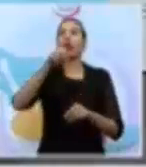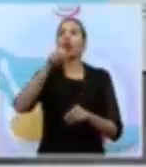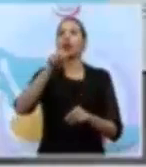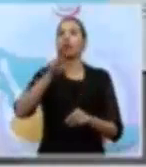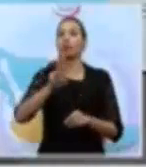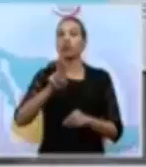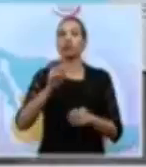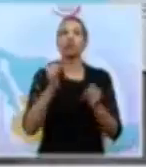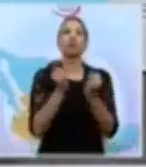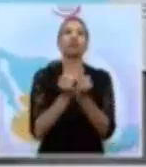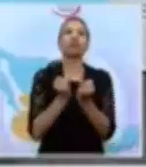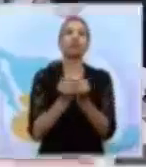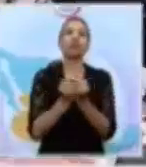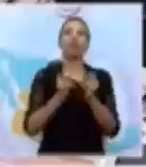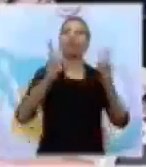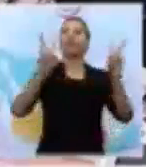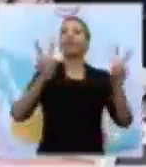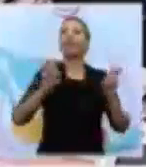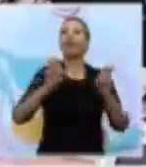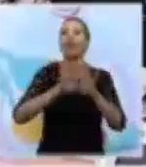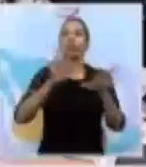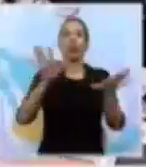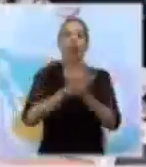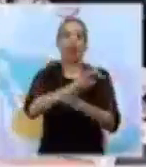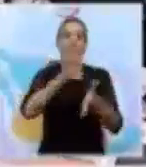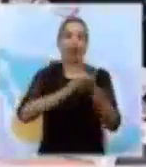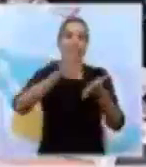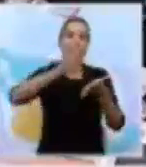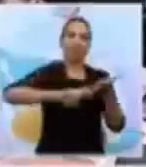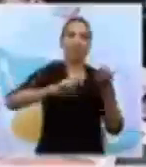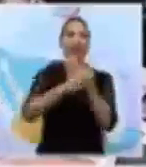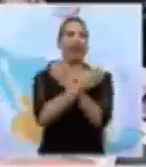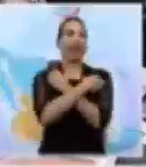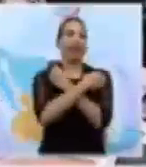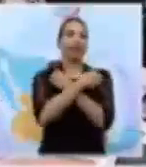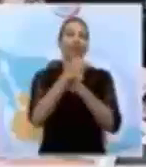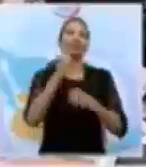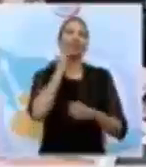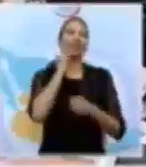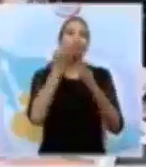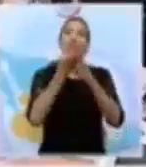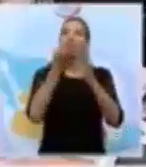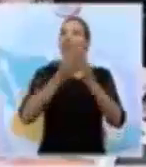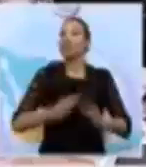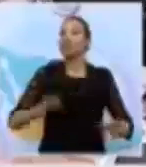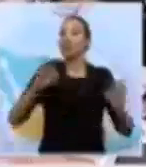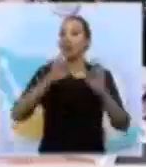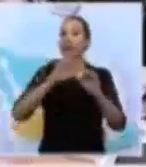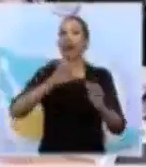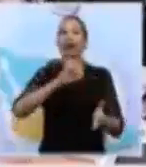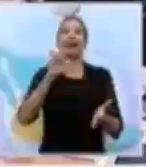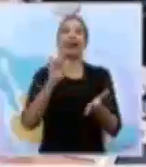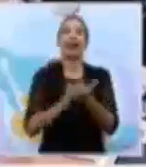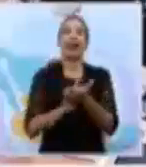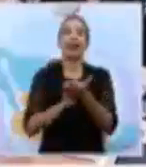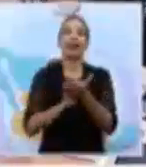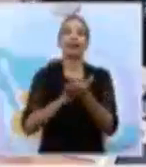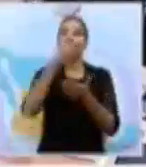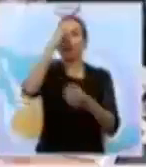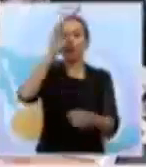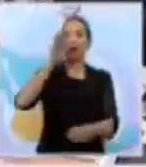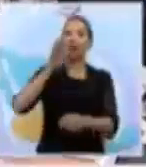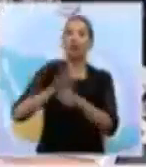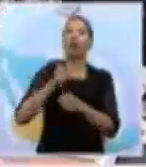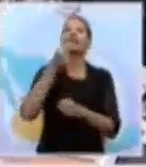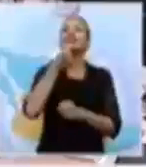Unidas el tema de la reforma educativa, senador, muy importante. También la ley de